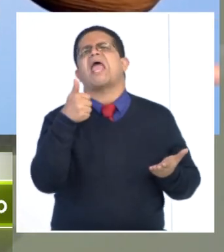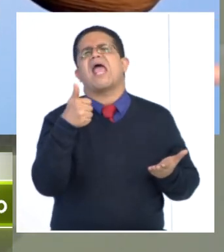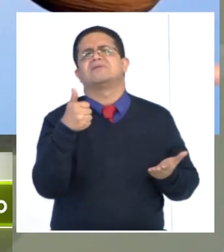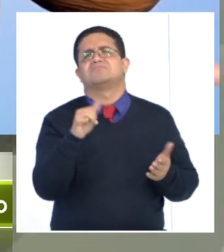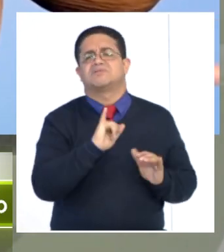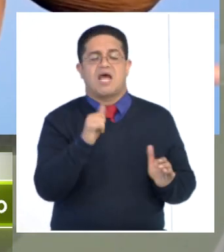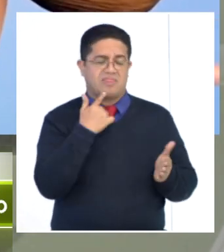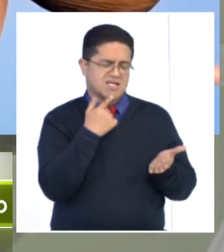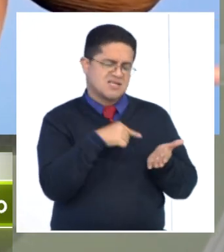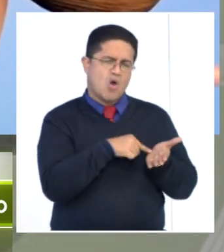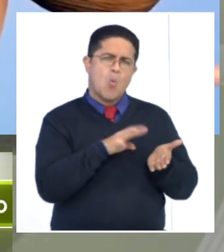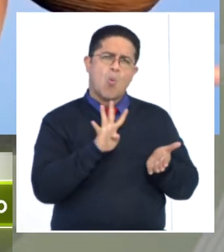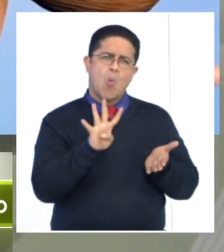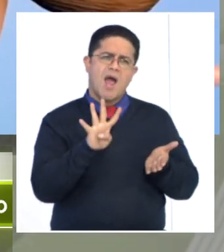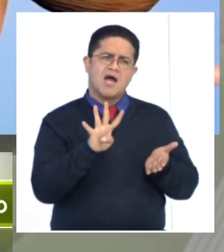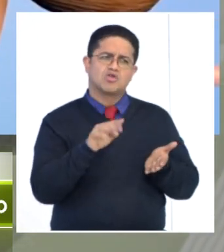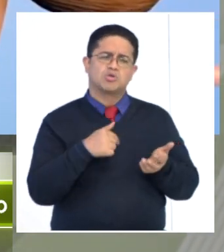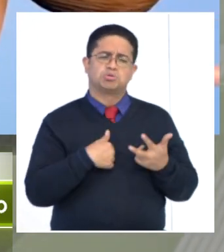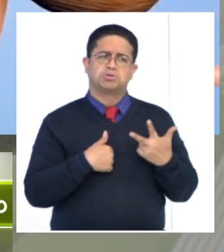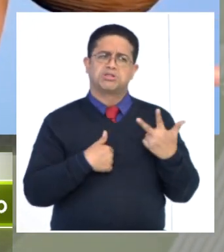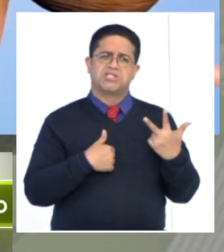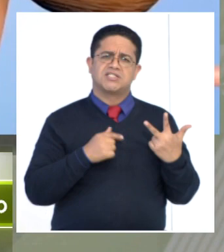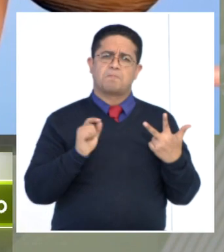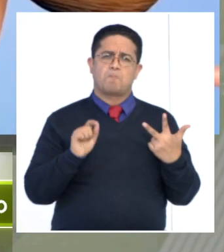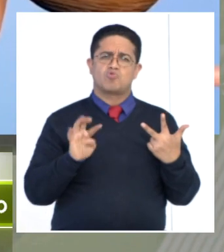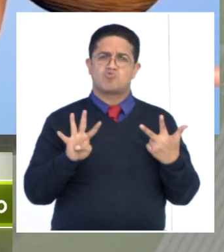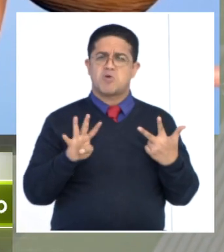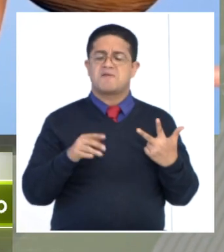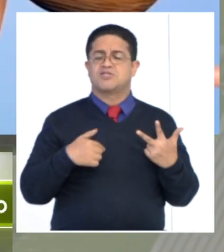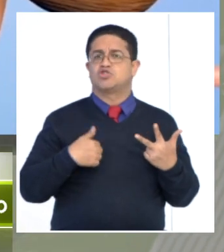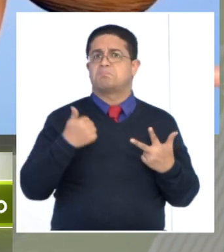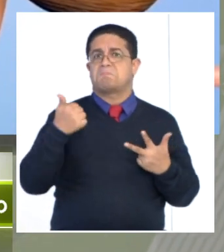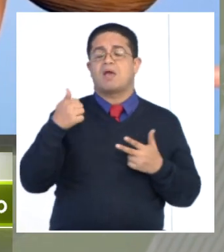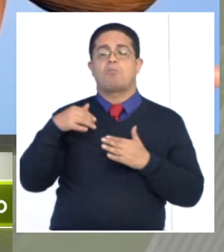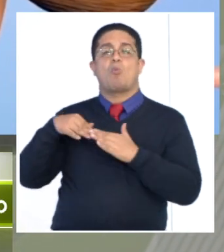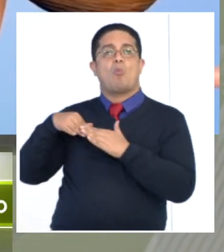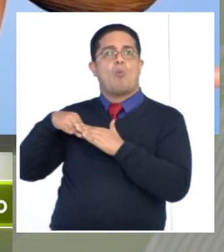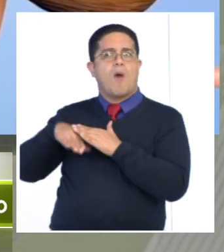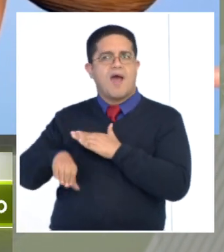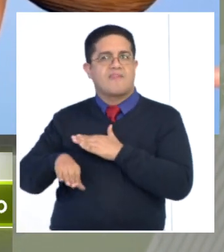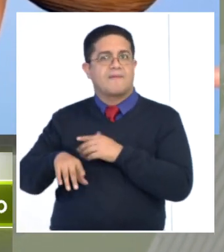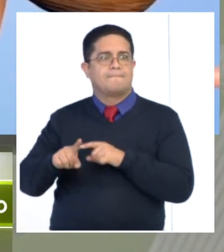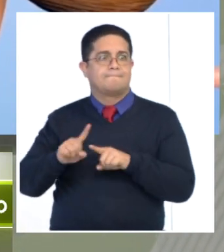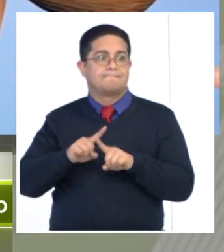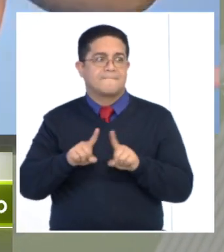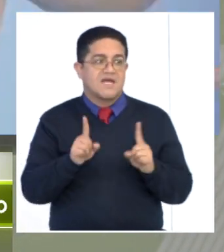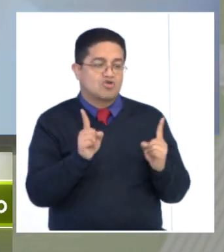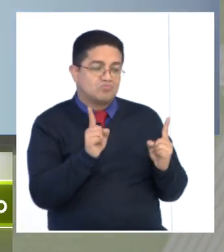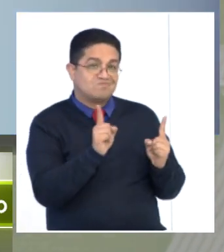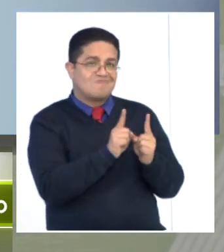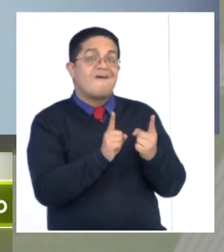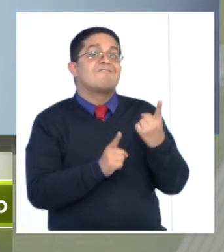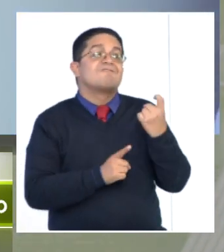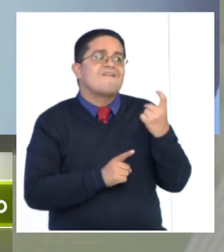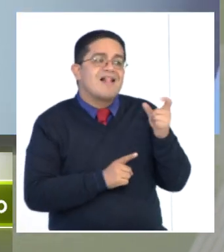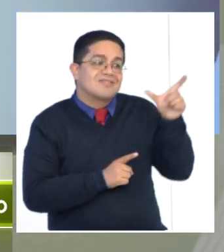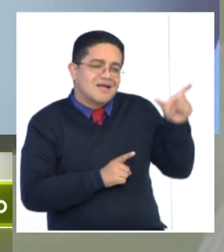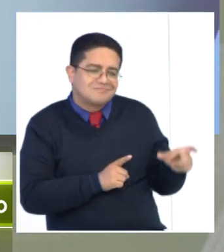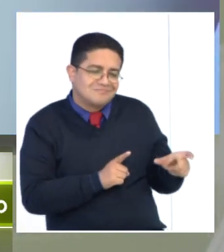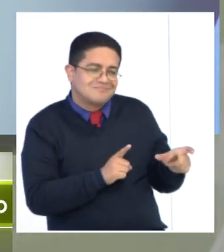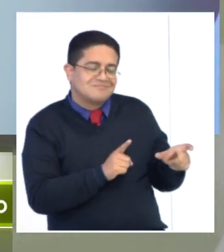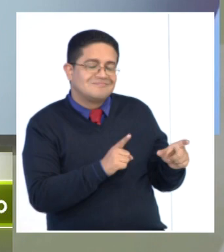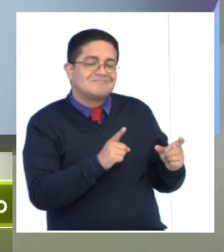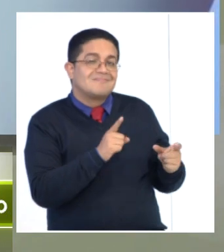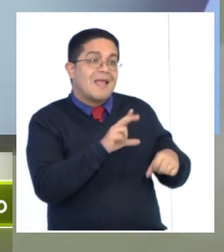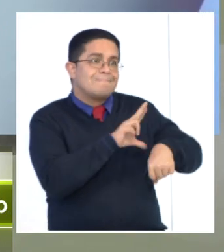dice 4, yo tengo 3.9, estoy bien, y lo guardan. Y no van al urólogo, y esto se debe complementar con la